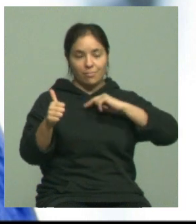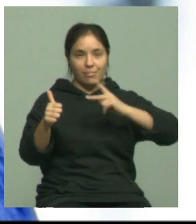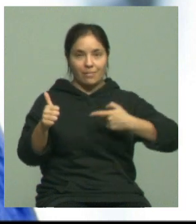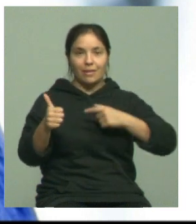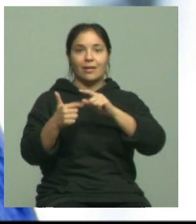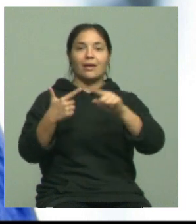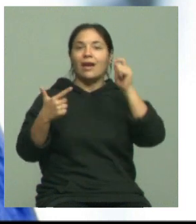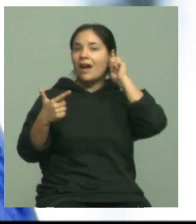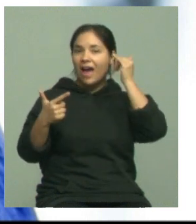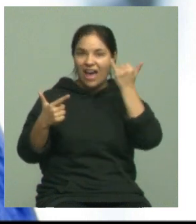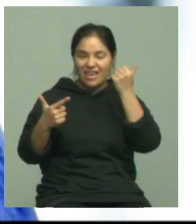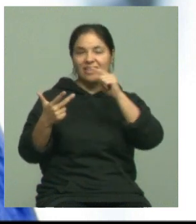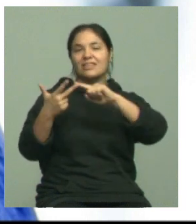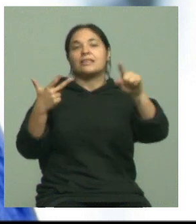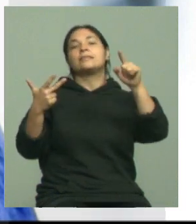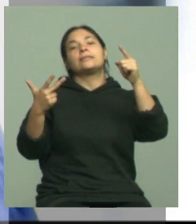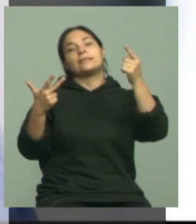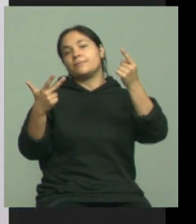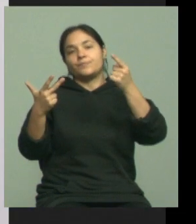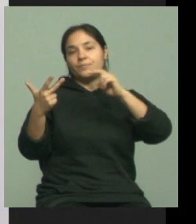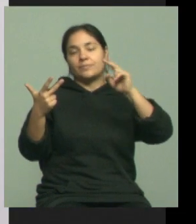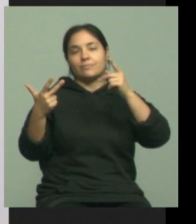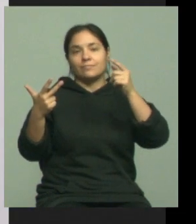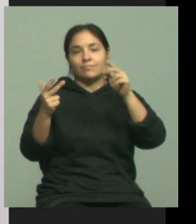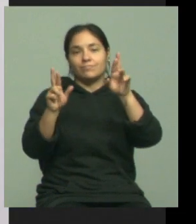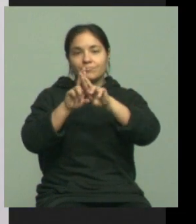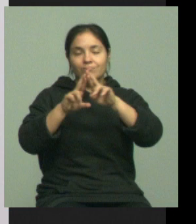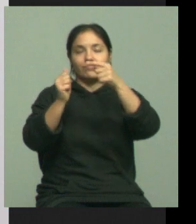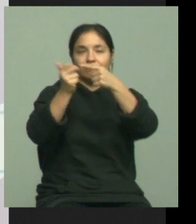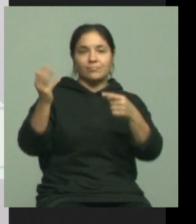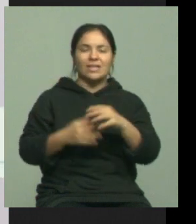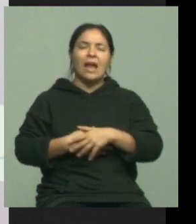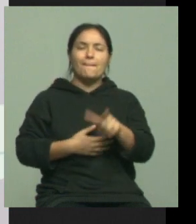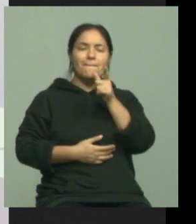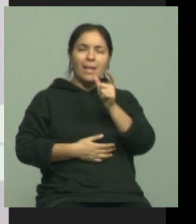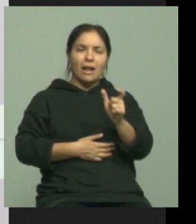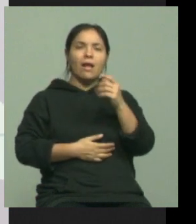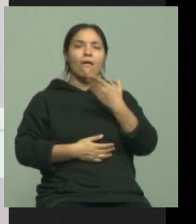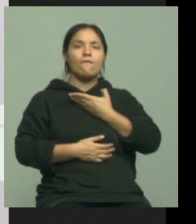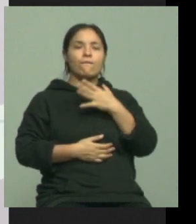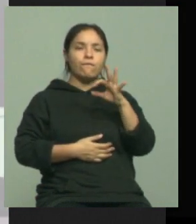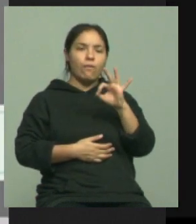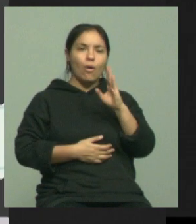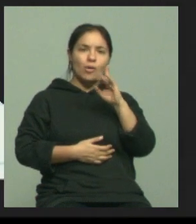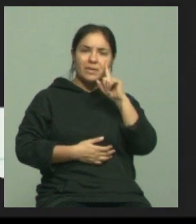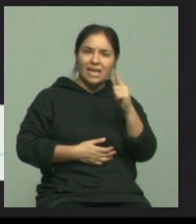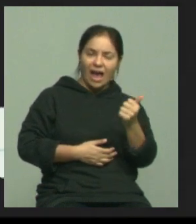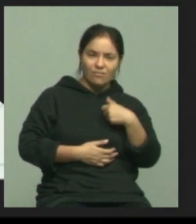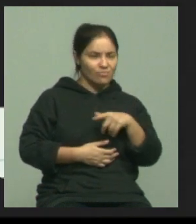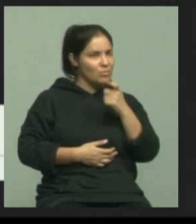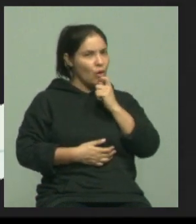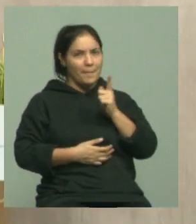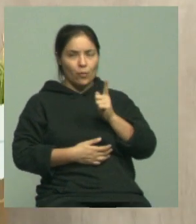no me gusta decir lesfobia porque detrás de la fobia hay una explicación relacionada con el miedo,